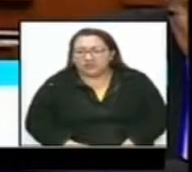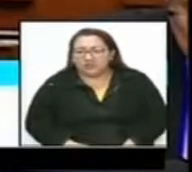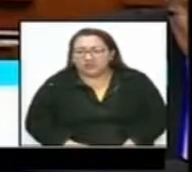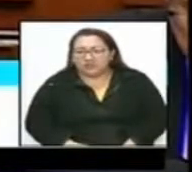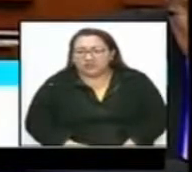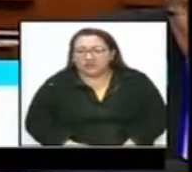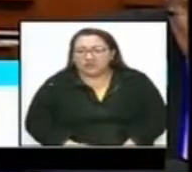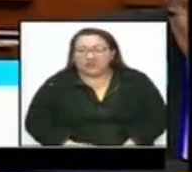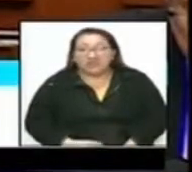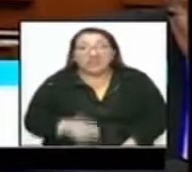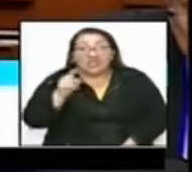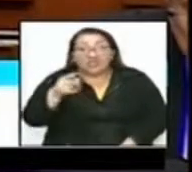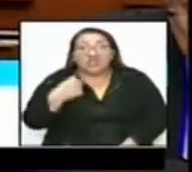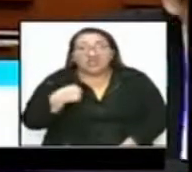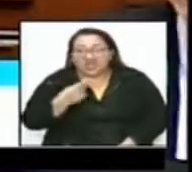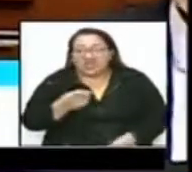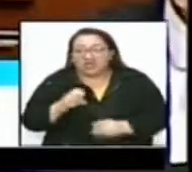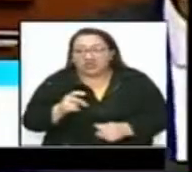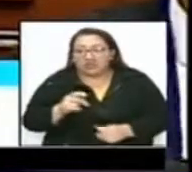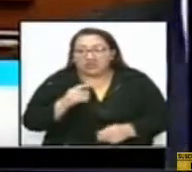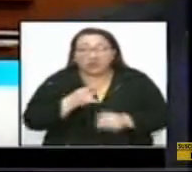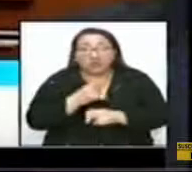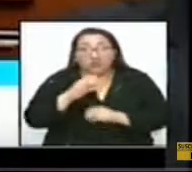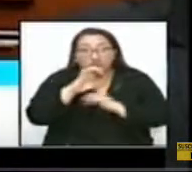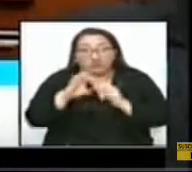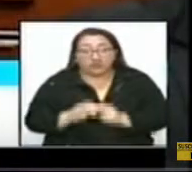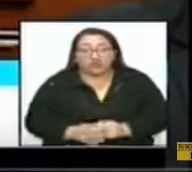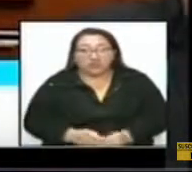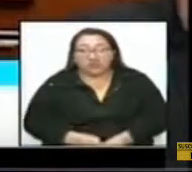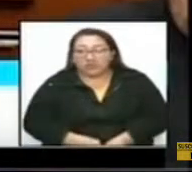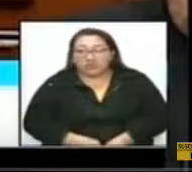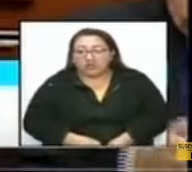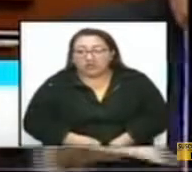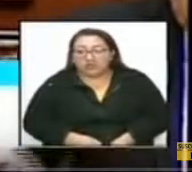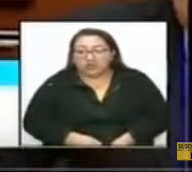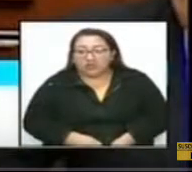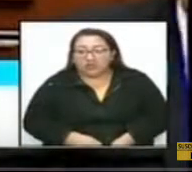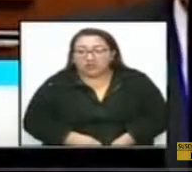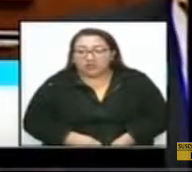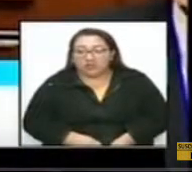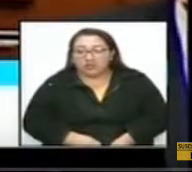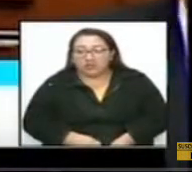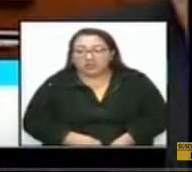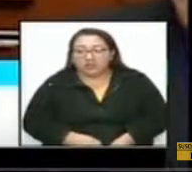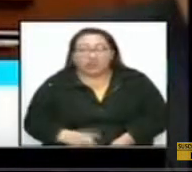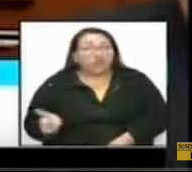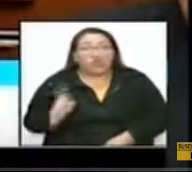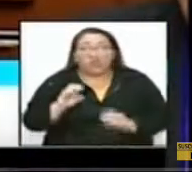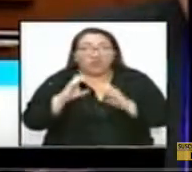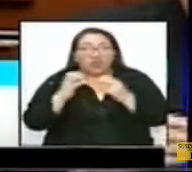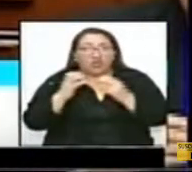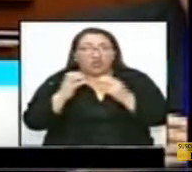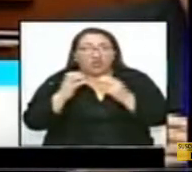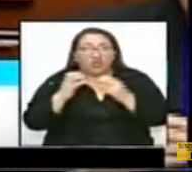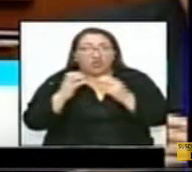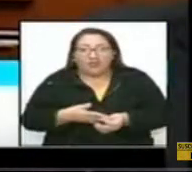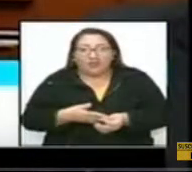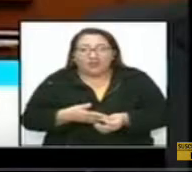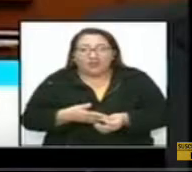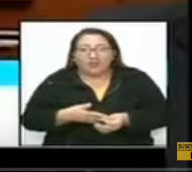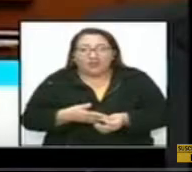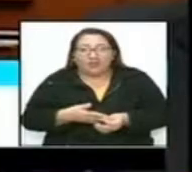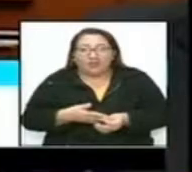presidente se le va a tener que formular una acusación constitucional esperemos que no ocurra no porque el congreso vaya a votar